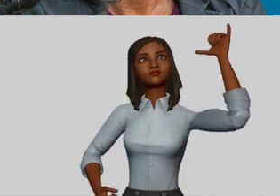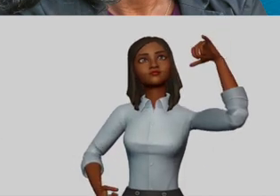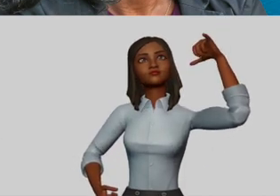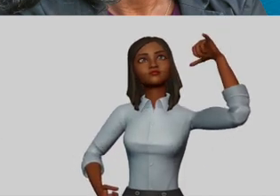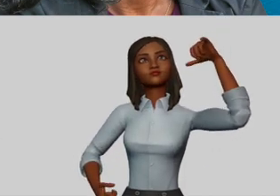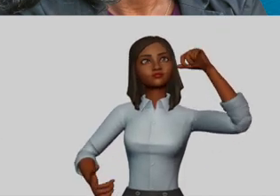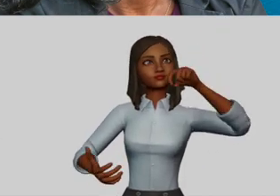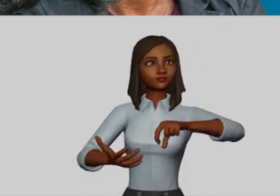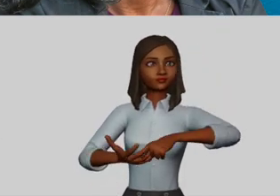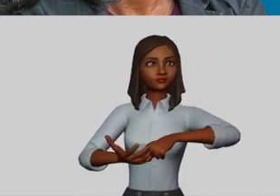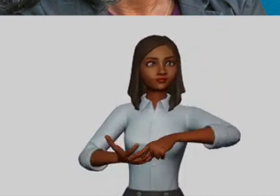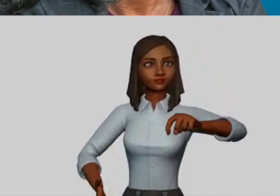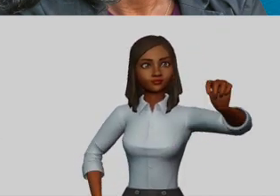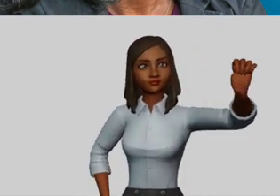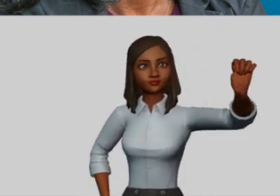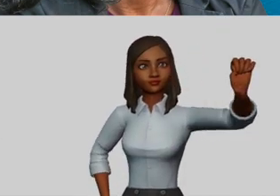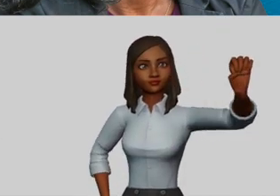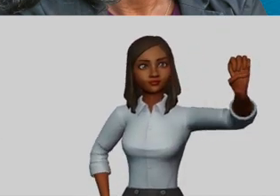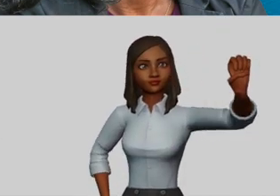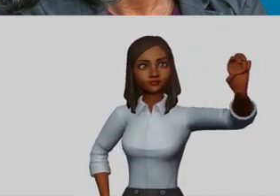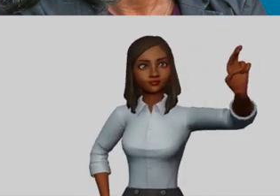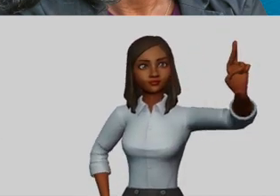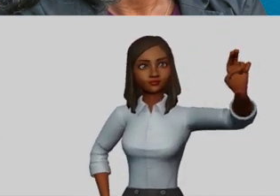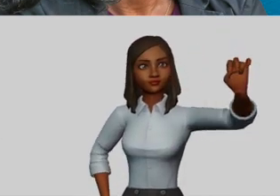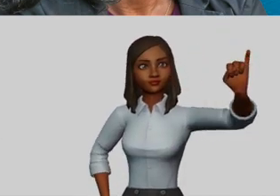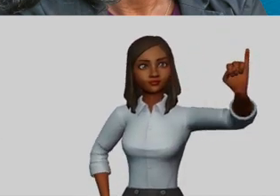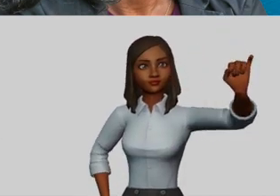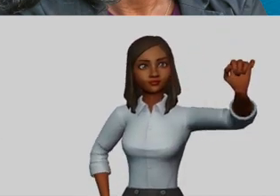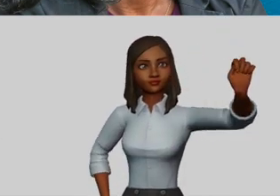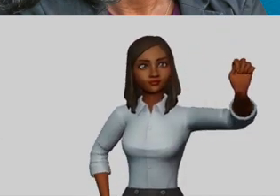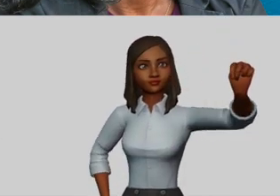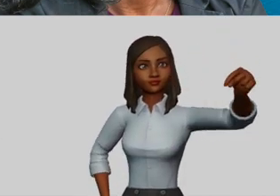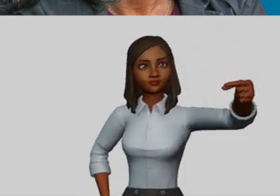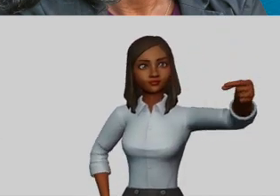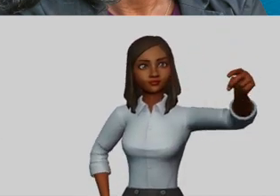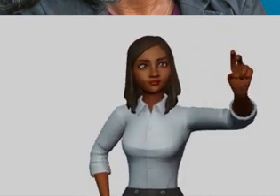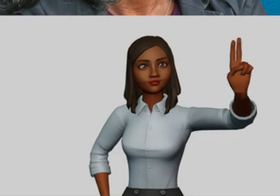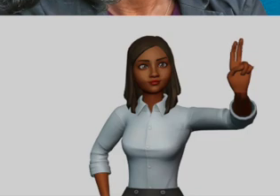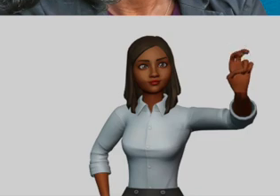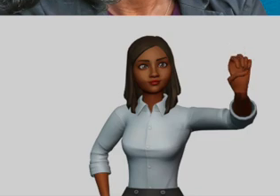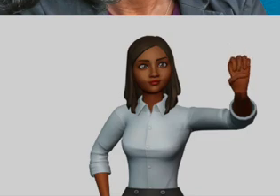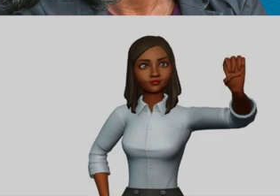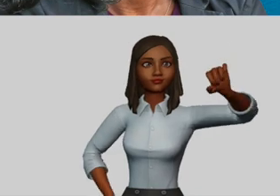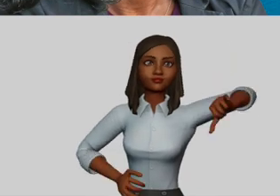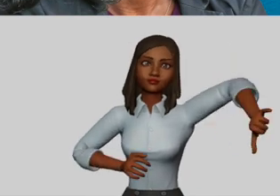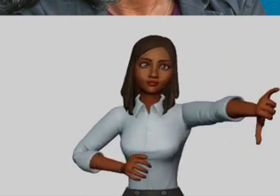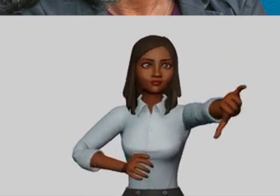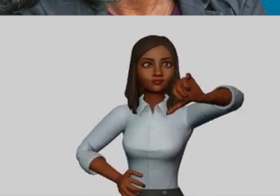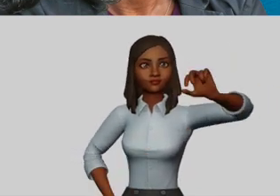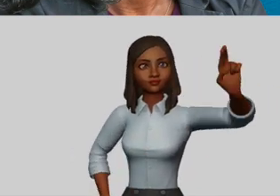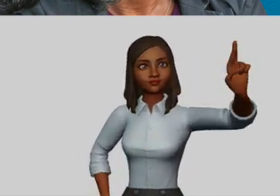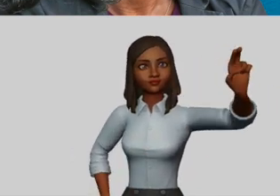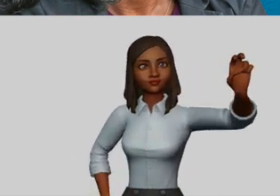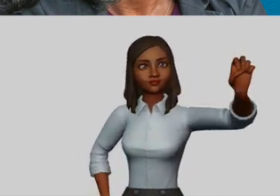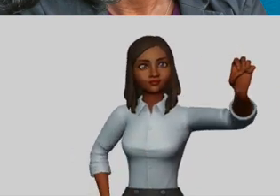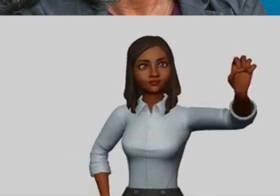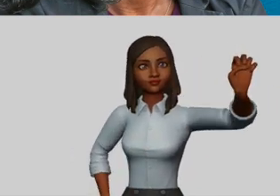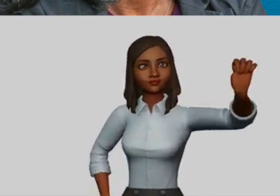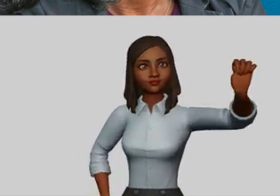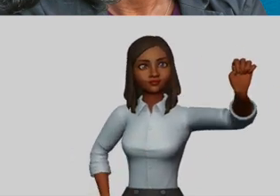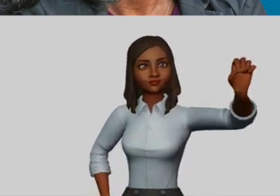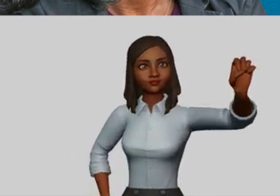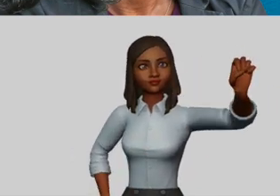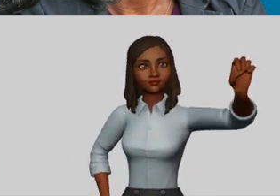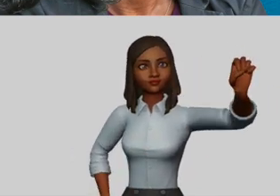se expone a diferente tipo de culturas, diferente tipo de ideales. Entonces, por eso fue que elegí China. O sea,